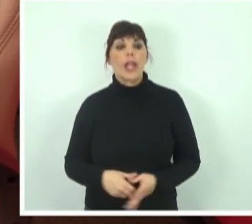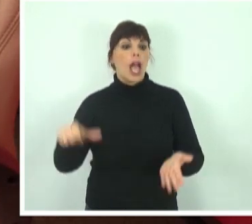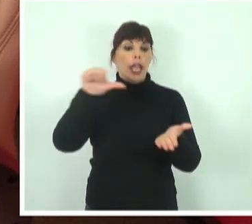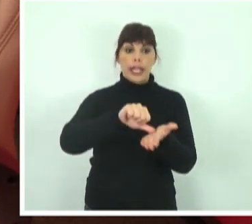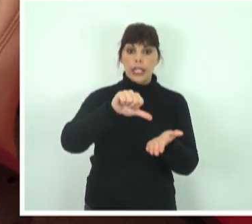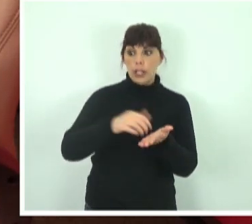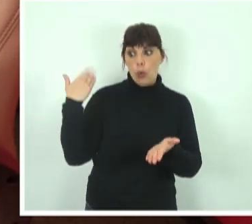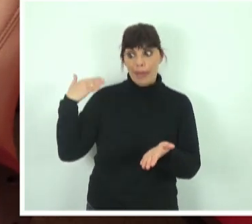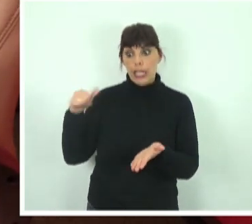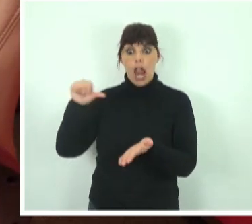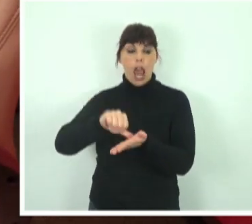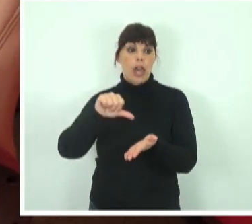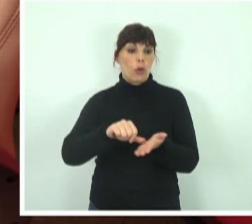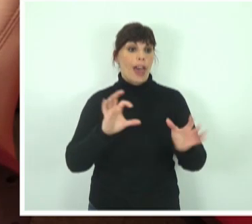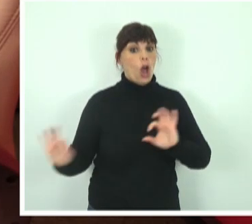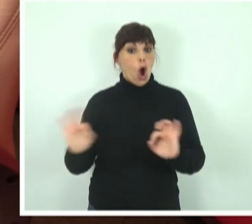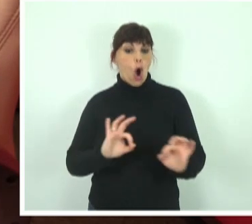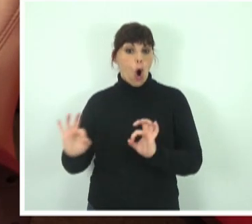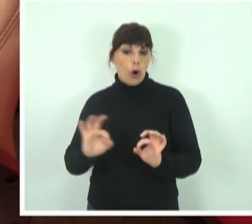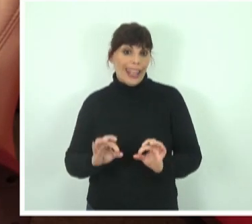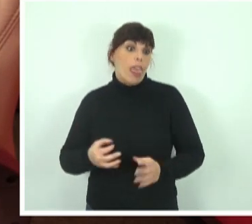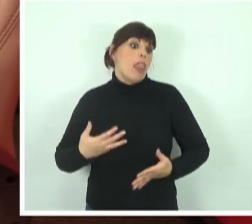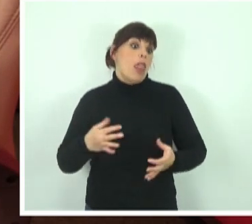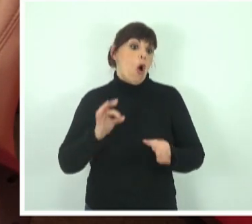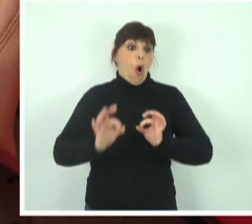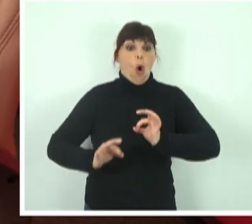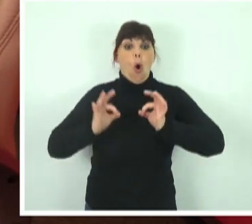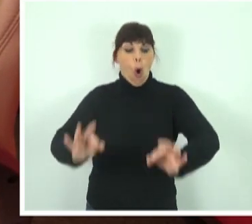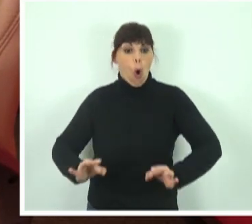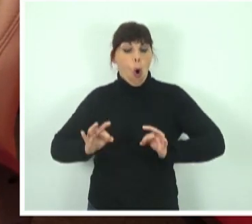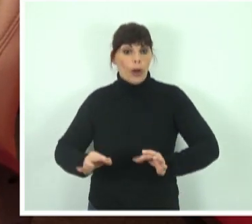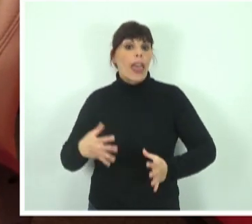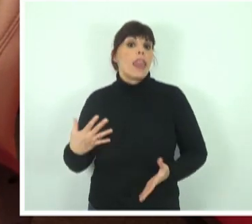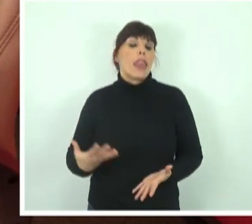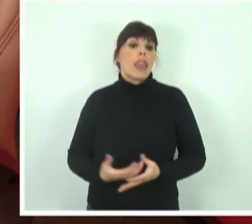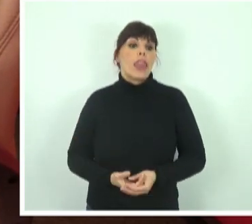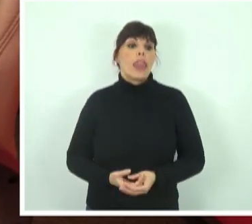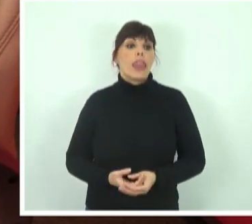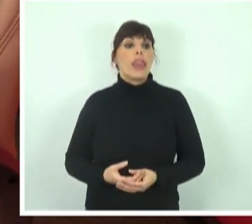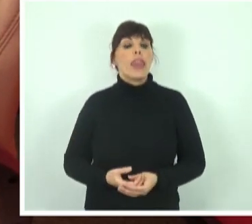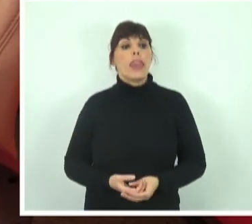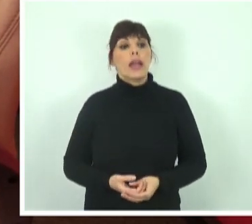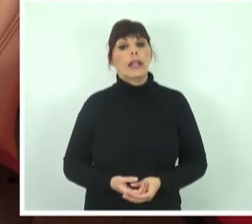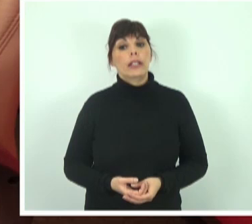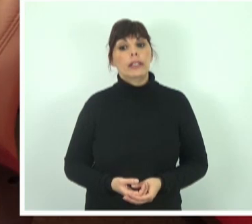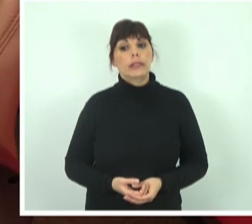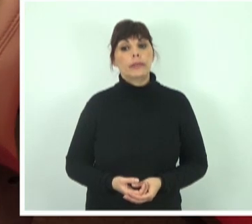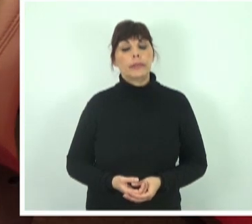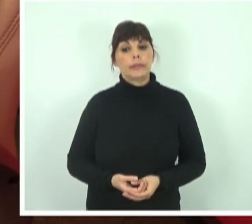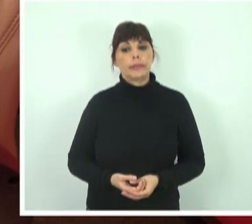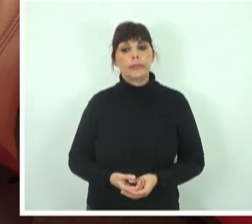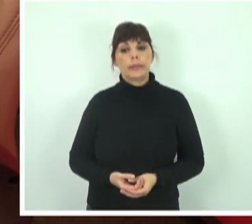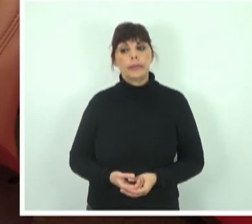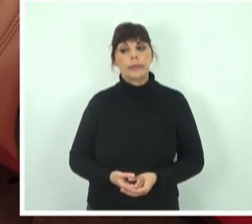ciudad, entonces de la congregación, atento a esta palabra, congregación, se llamaban